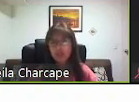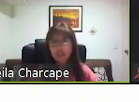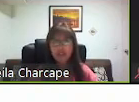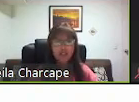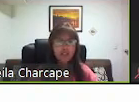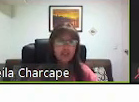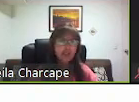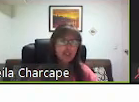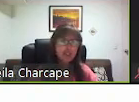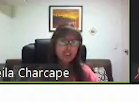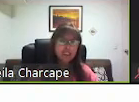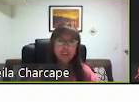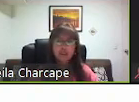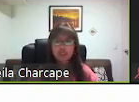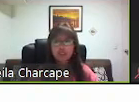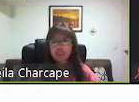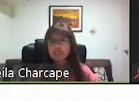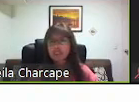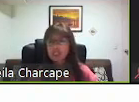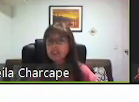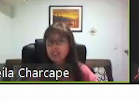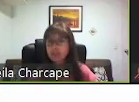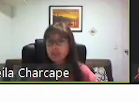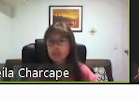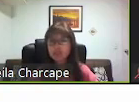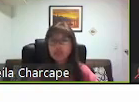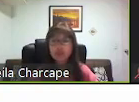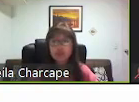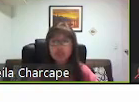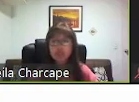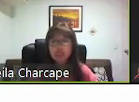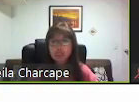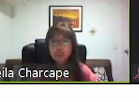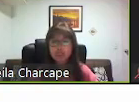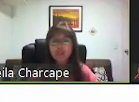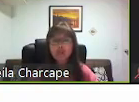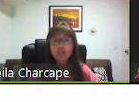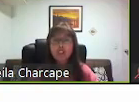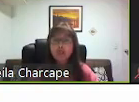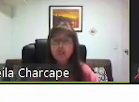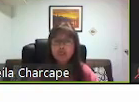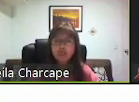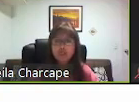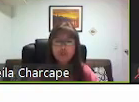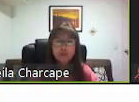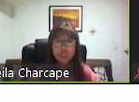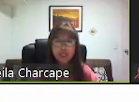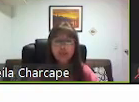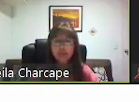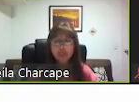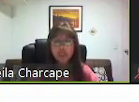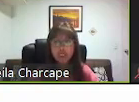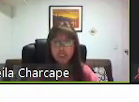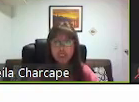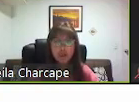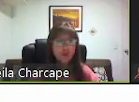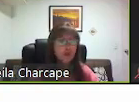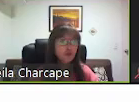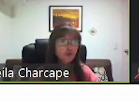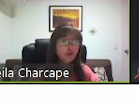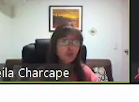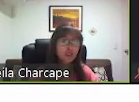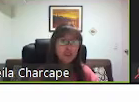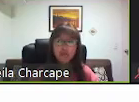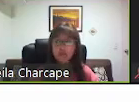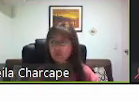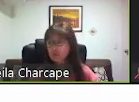por la edad de la niñez, de la adolescencia, cada etapa tiene sus propias características, ¿no? Y dependiendo de cómo sea la personalidad de cada uno,